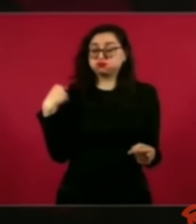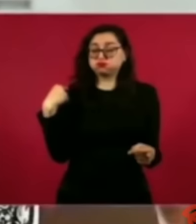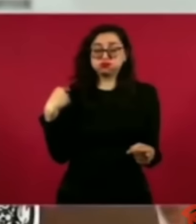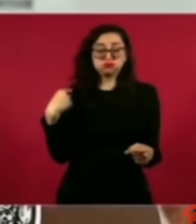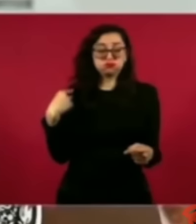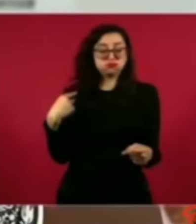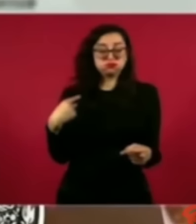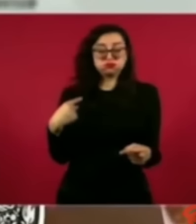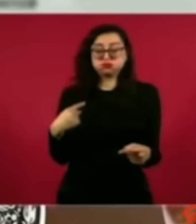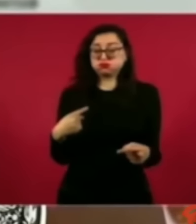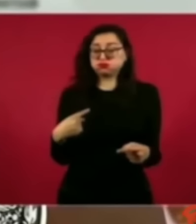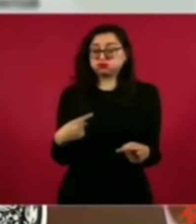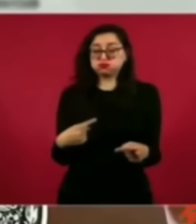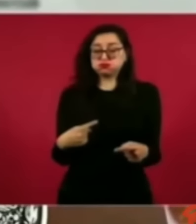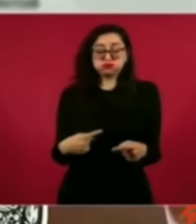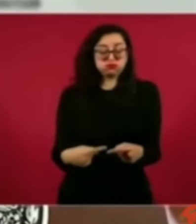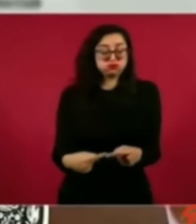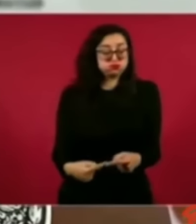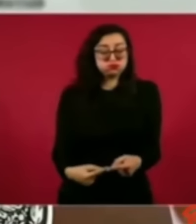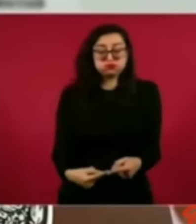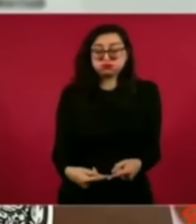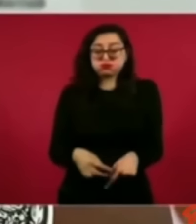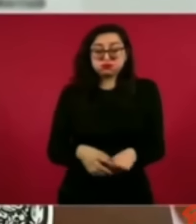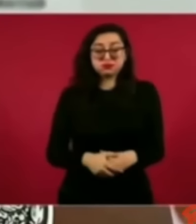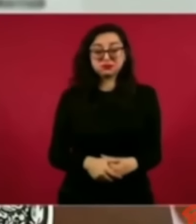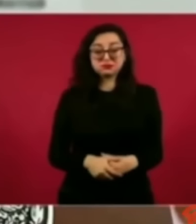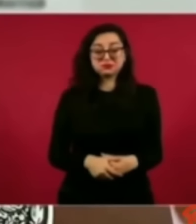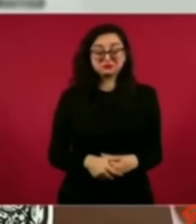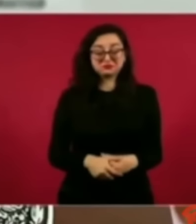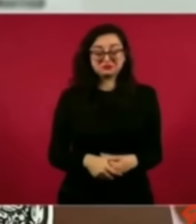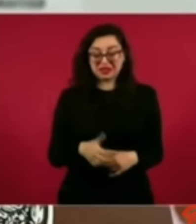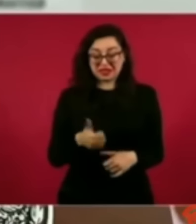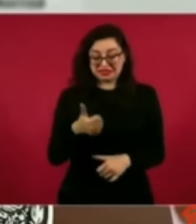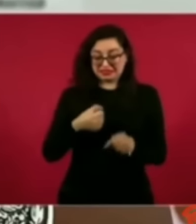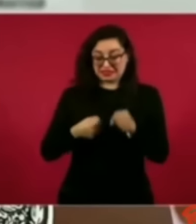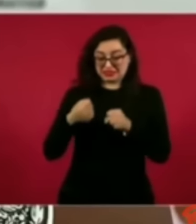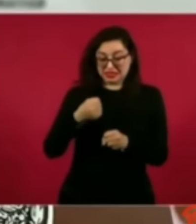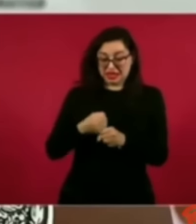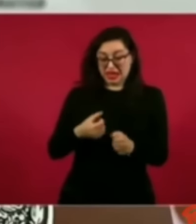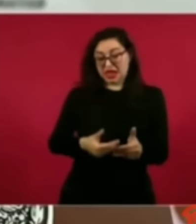durante todo este gobierno, en la campaña anterior,